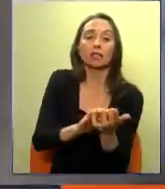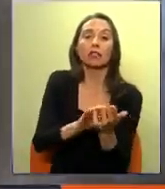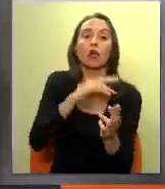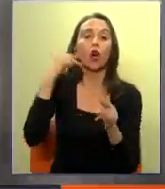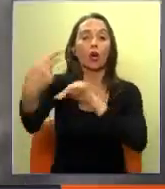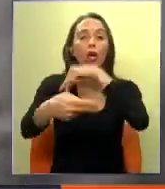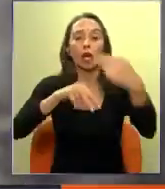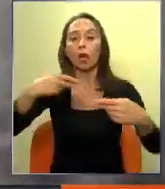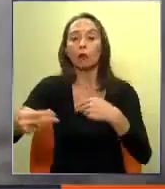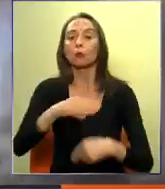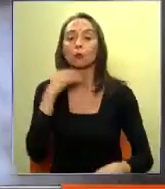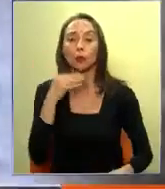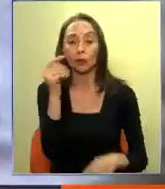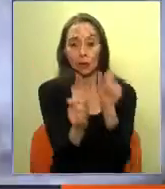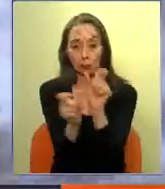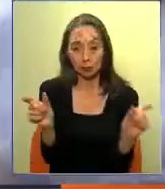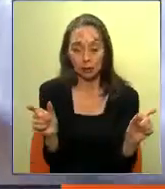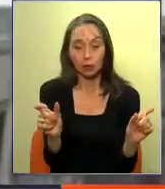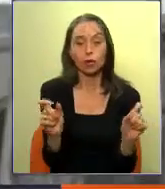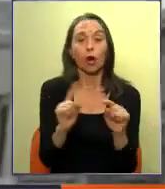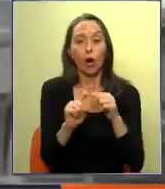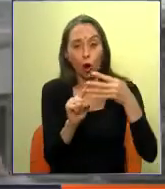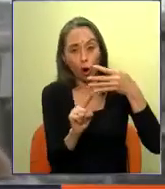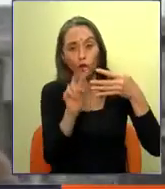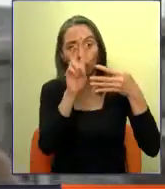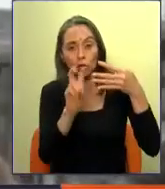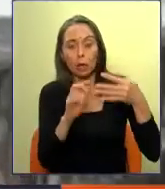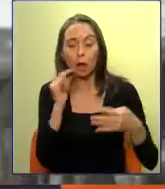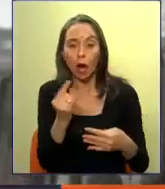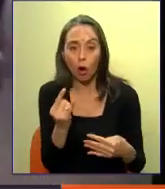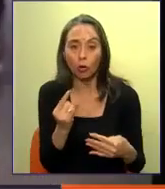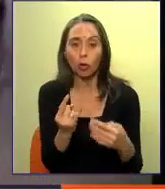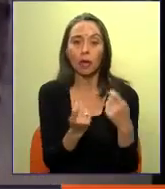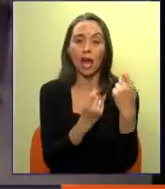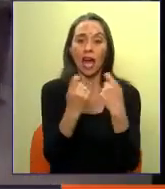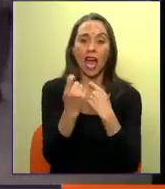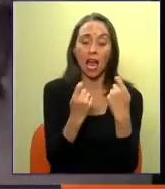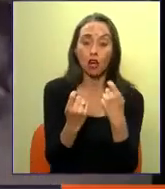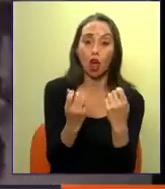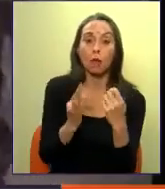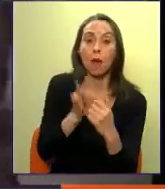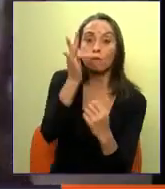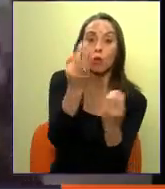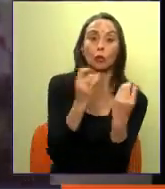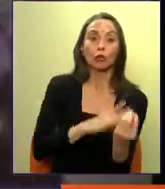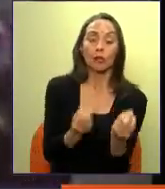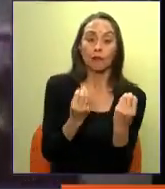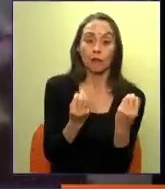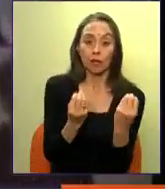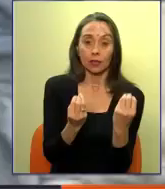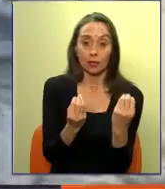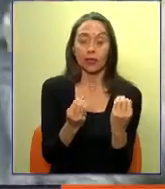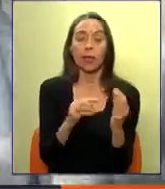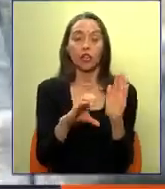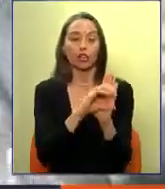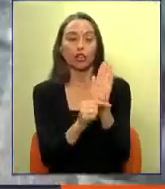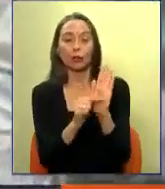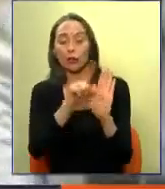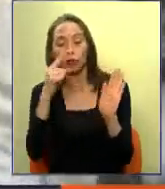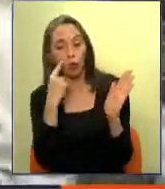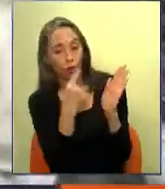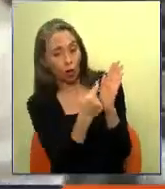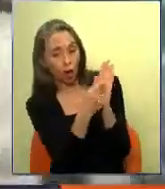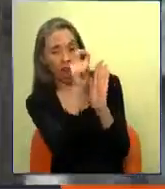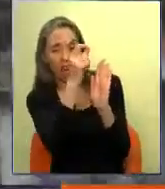sangre. En medio de otras urgencias y de cifras macroeconómicas auspiciosas, la legitimidad de la Carta Fundamental